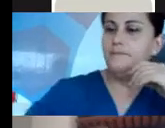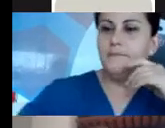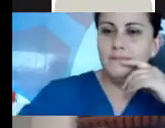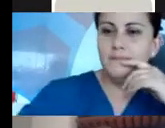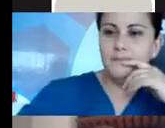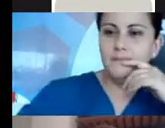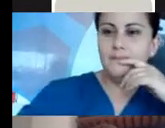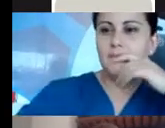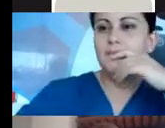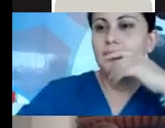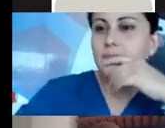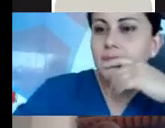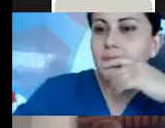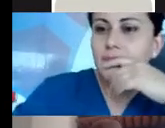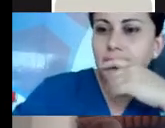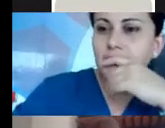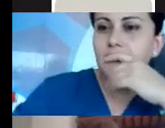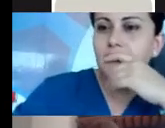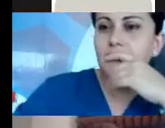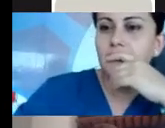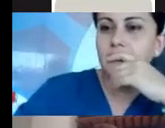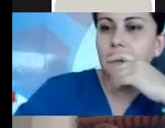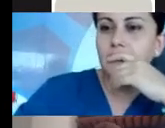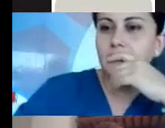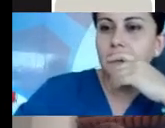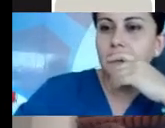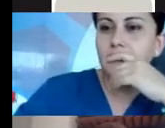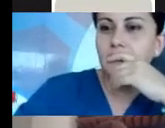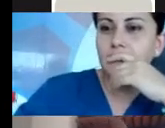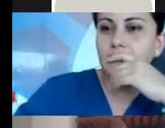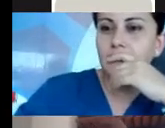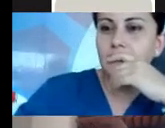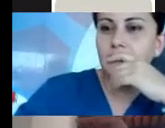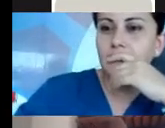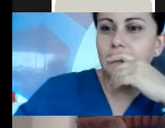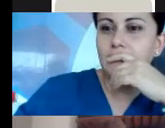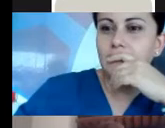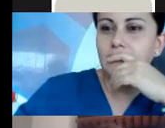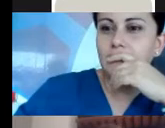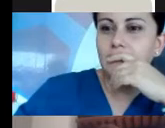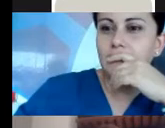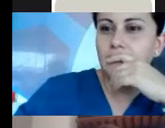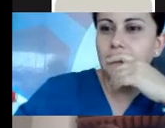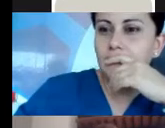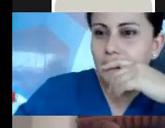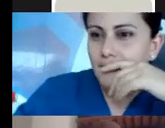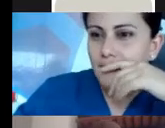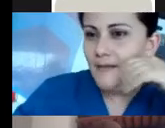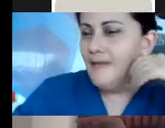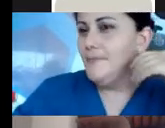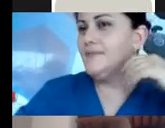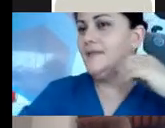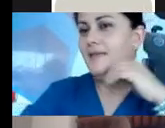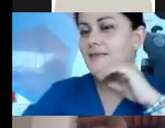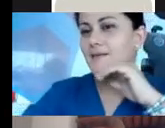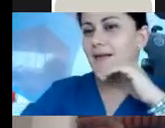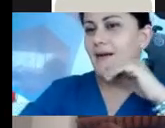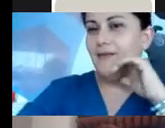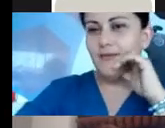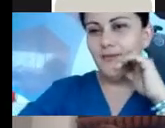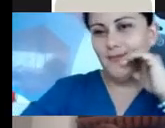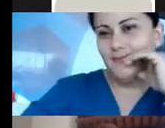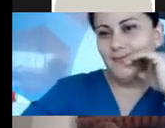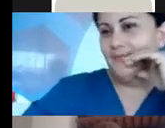que ser con estándares de calidad y de materiales específicos que no lastimen, que no se